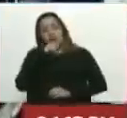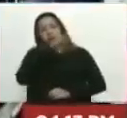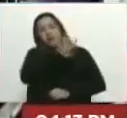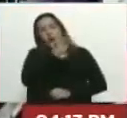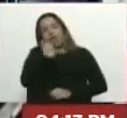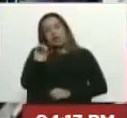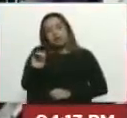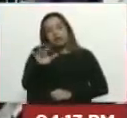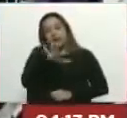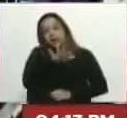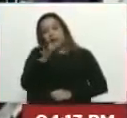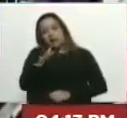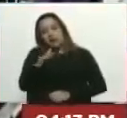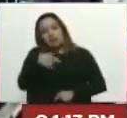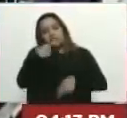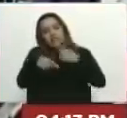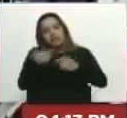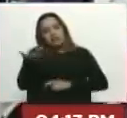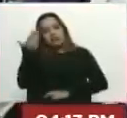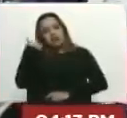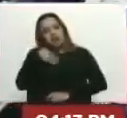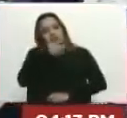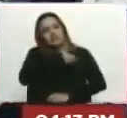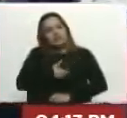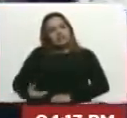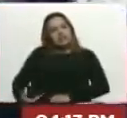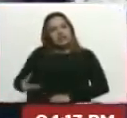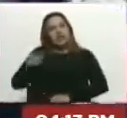pasado, el presidente Harry Truman,